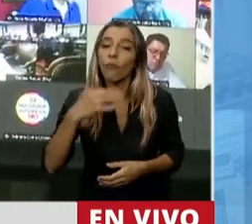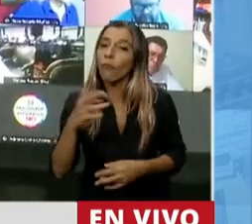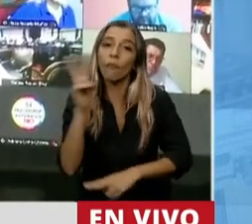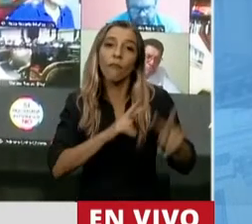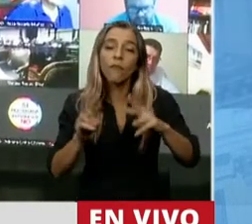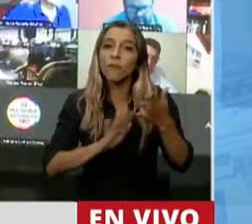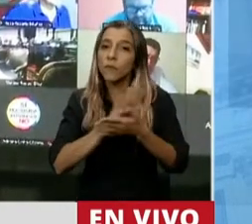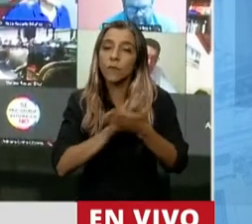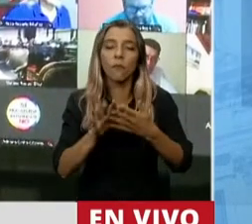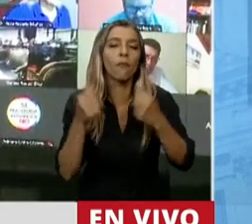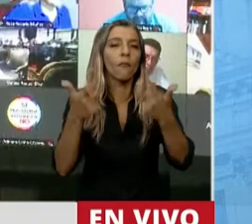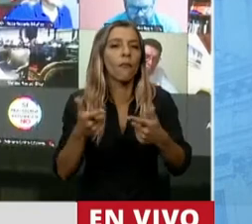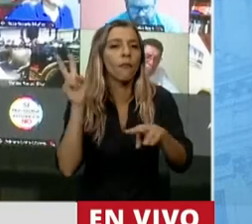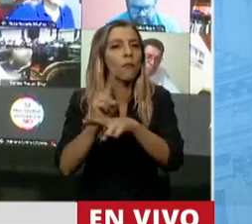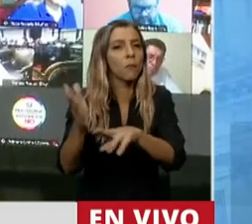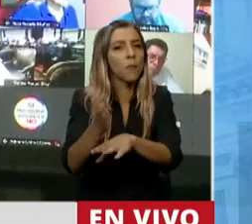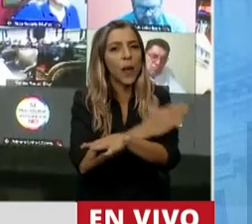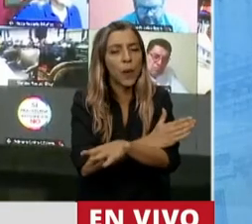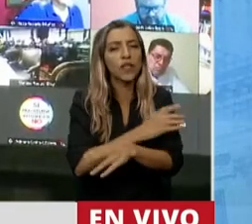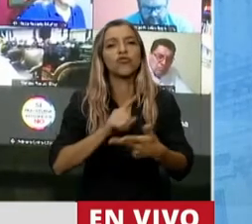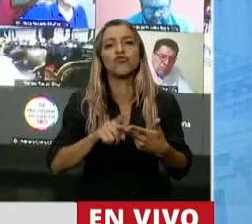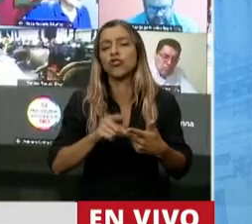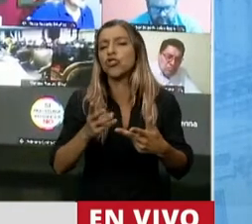para poder prevenir